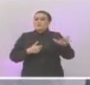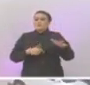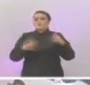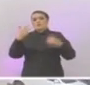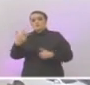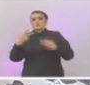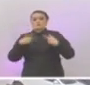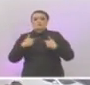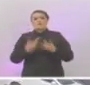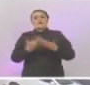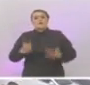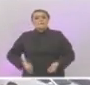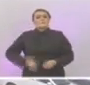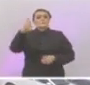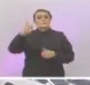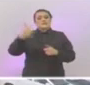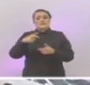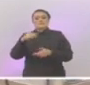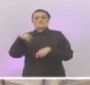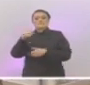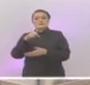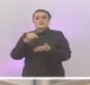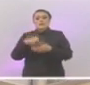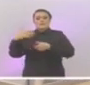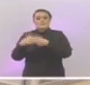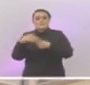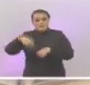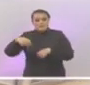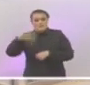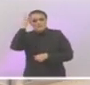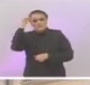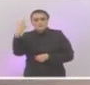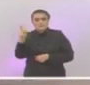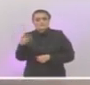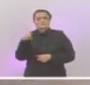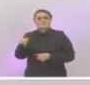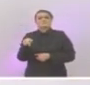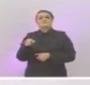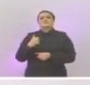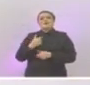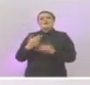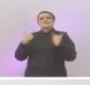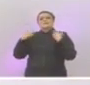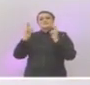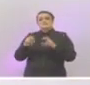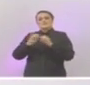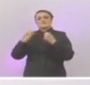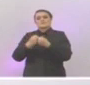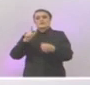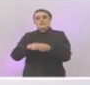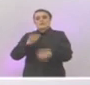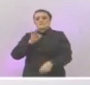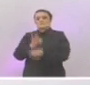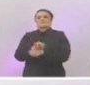Por cierto, la primera sede propia que tiene esta importante representación social, que es la